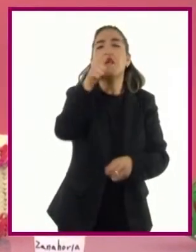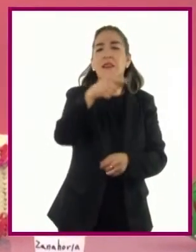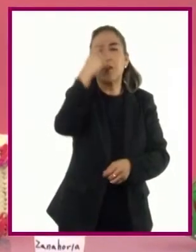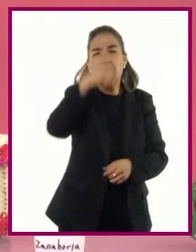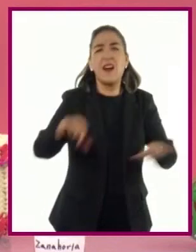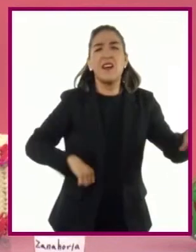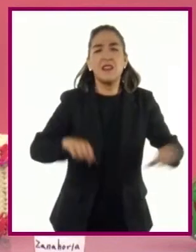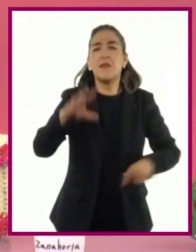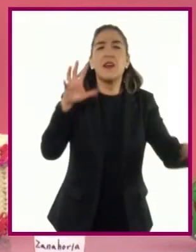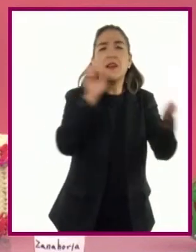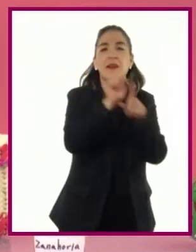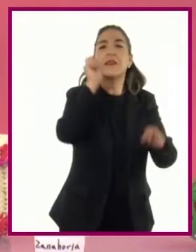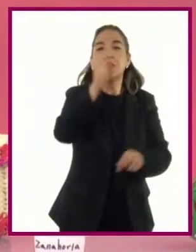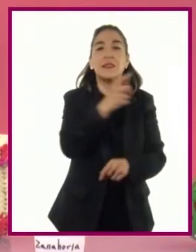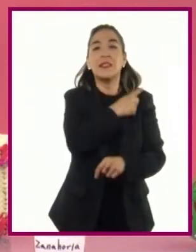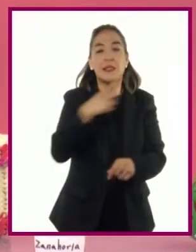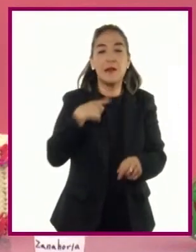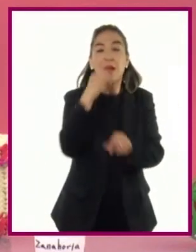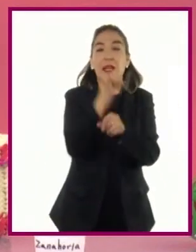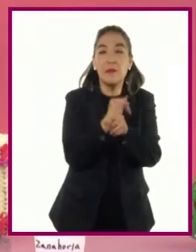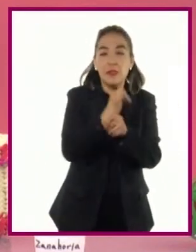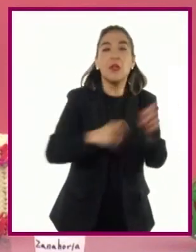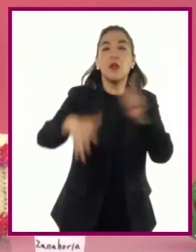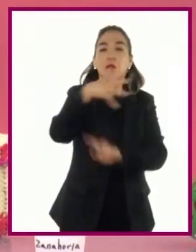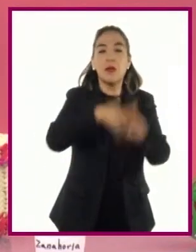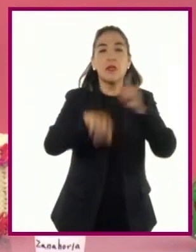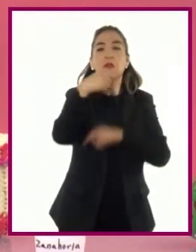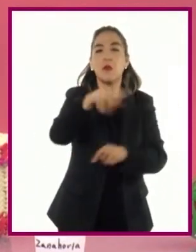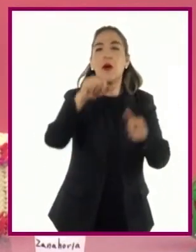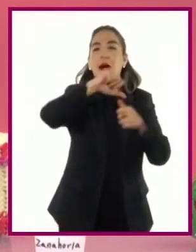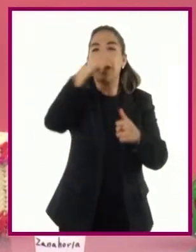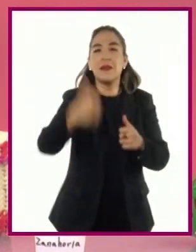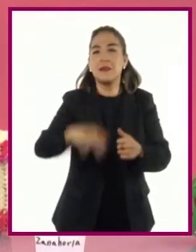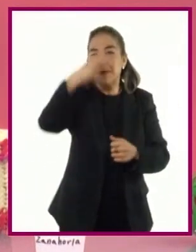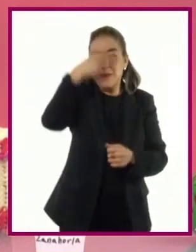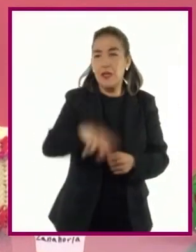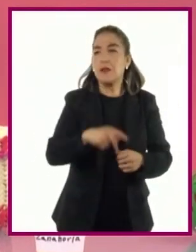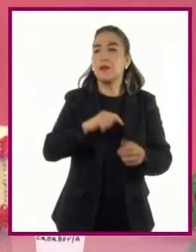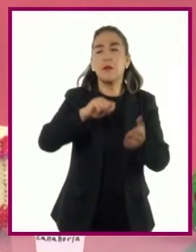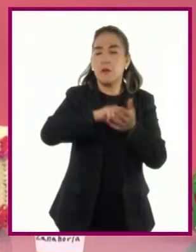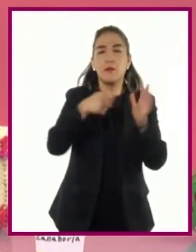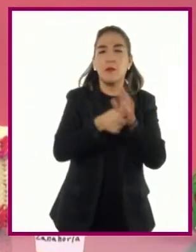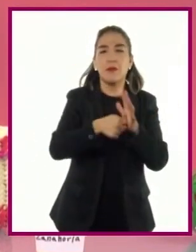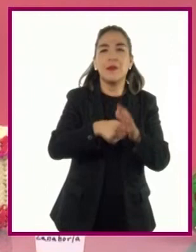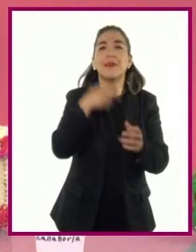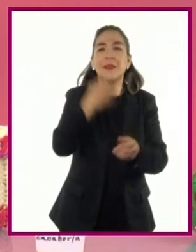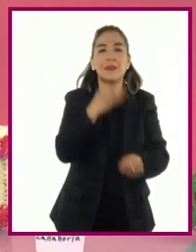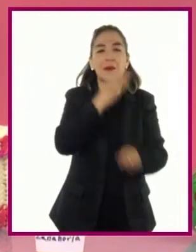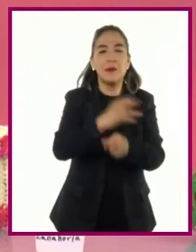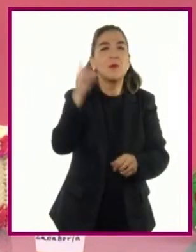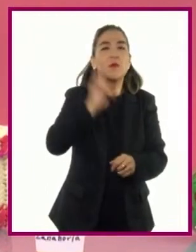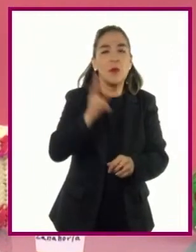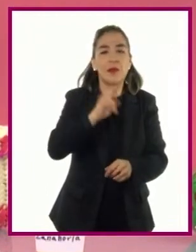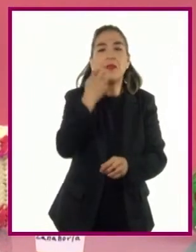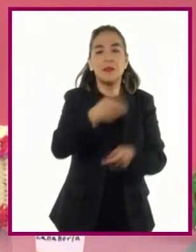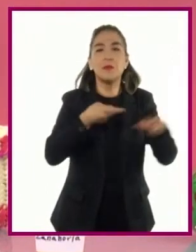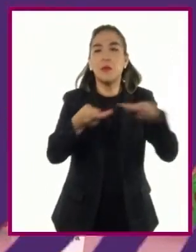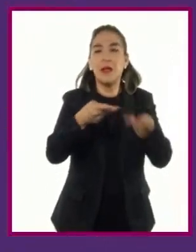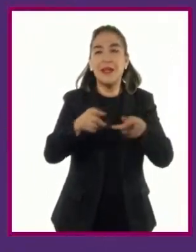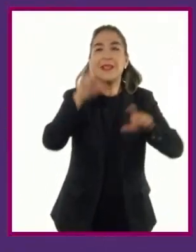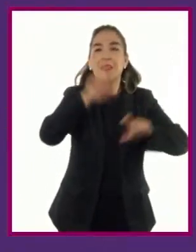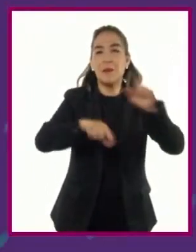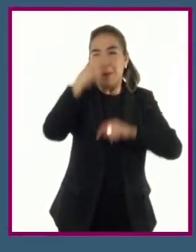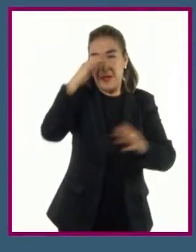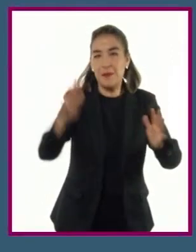consiste en que investiguen en su comunidad una artesanía mexicana, su técnica de elaboración y los posibles procesos químicos que